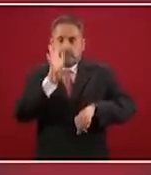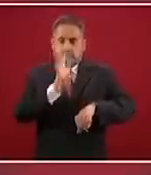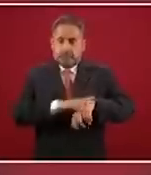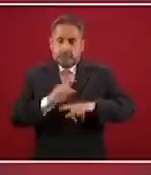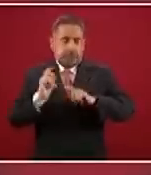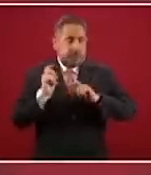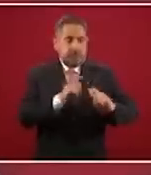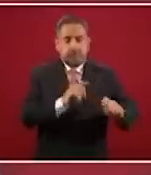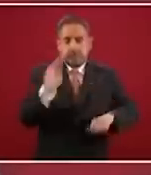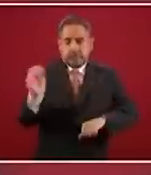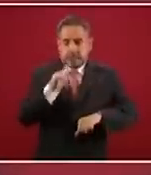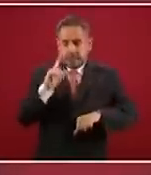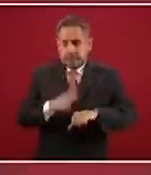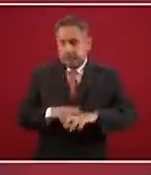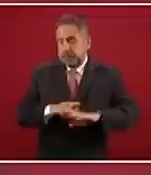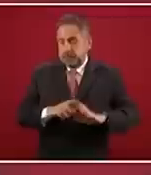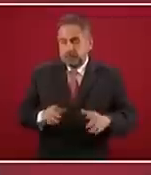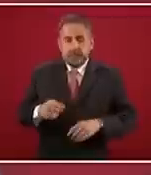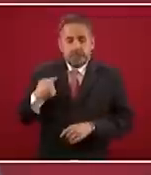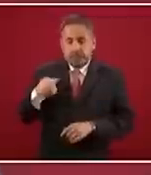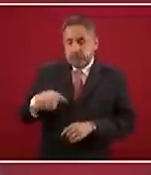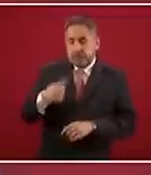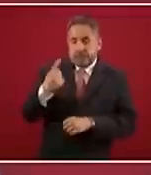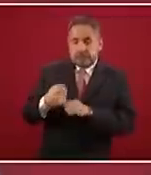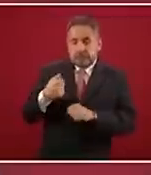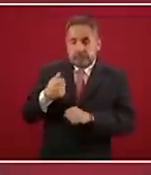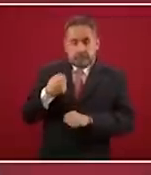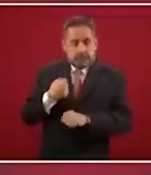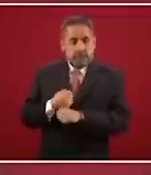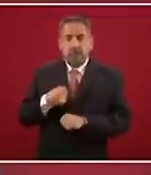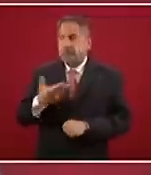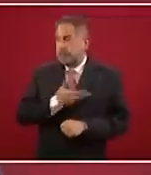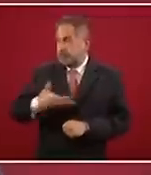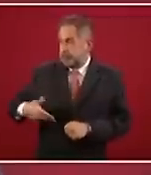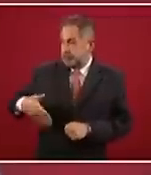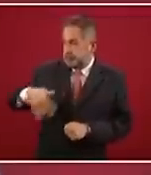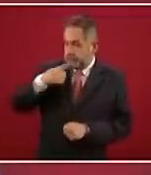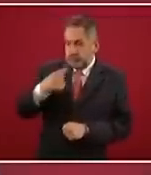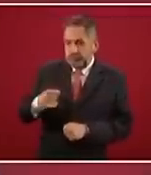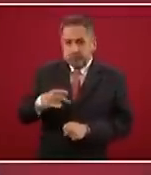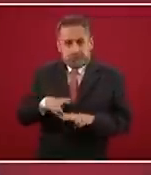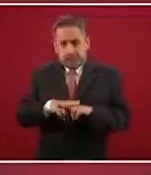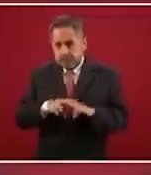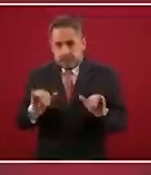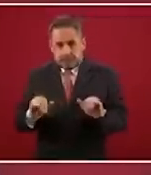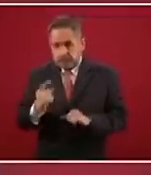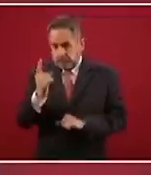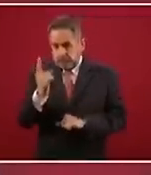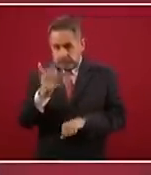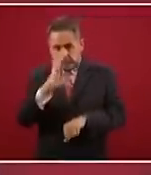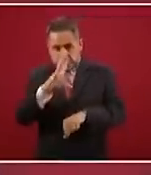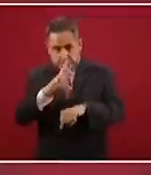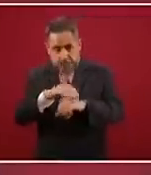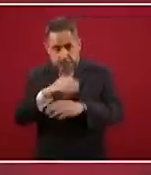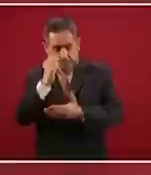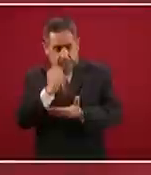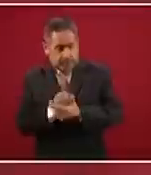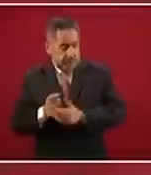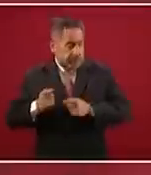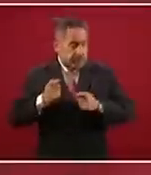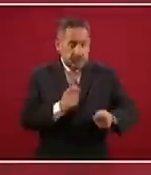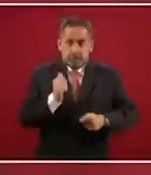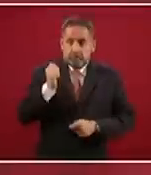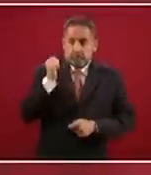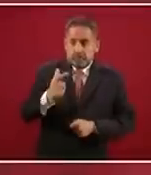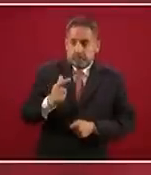autorizaciones. Y en este sexenio, como bien lo indicó el señor presidente, no ha habido una sola autorización para